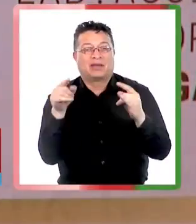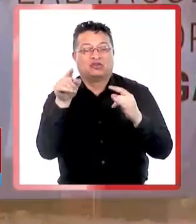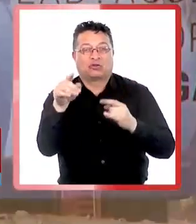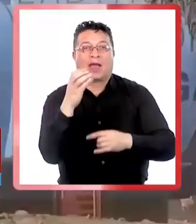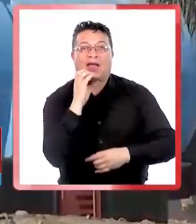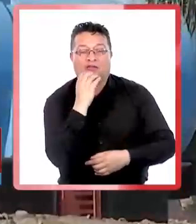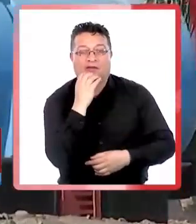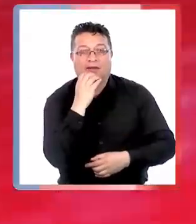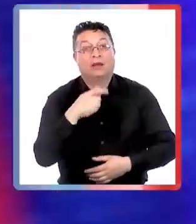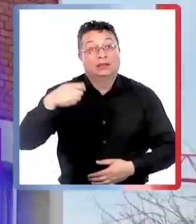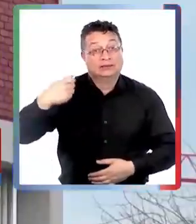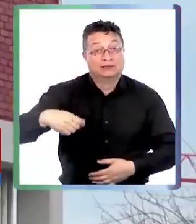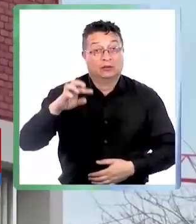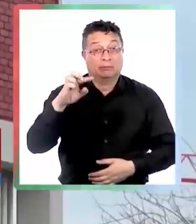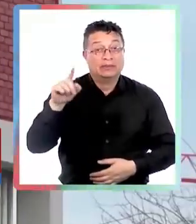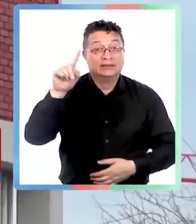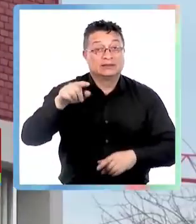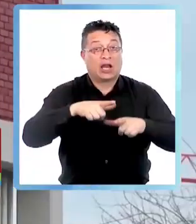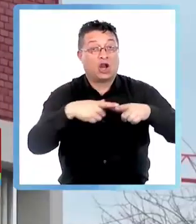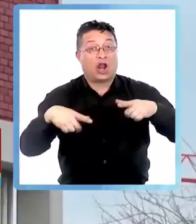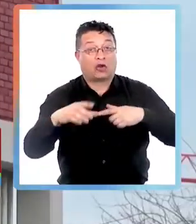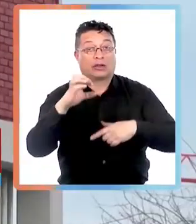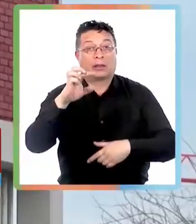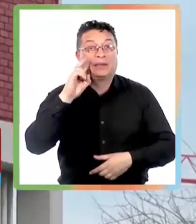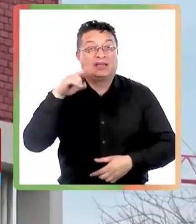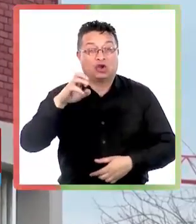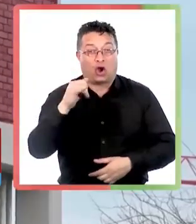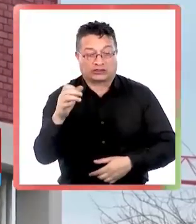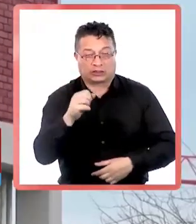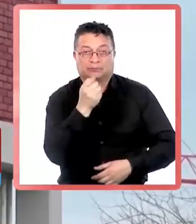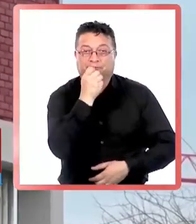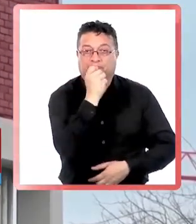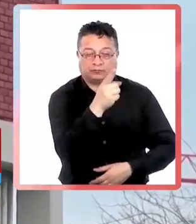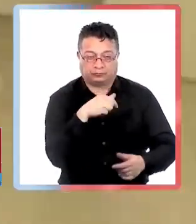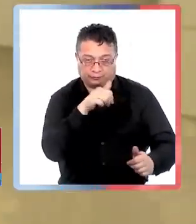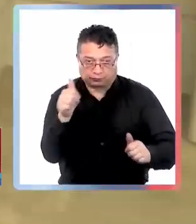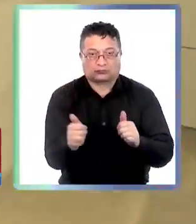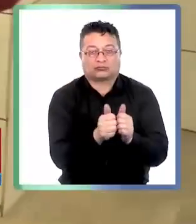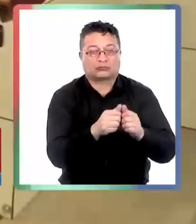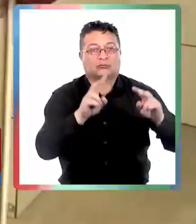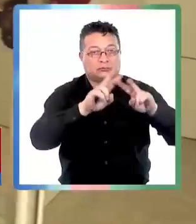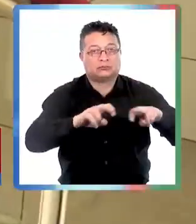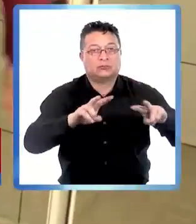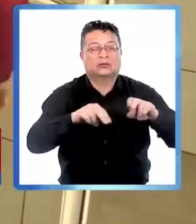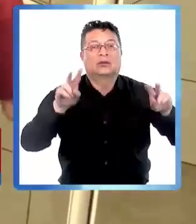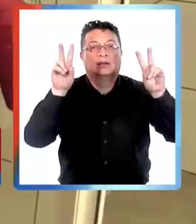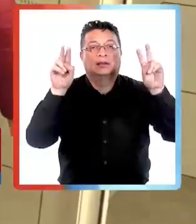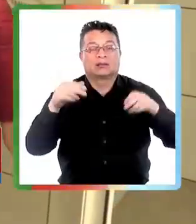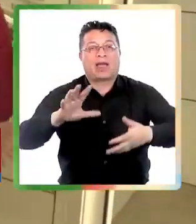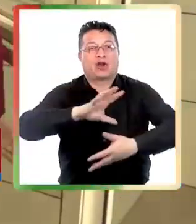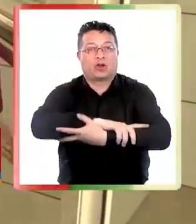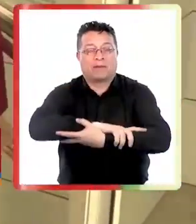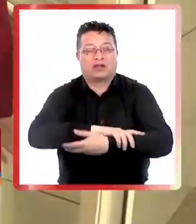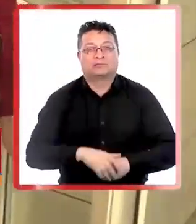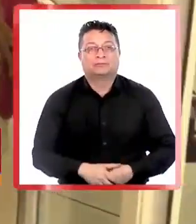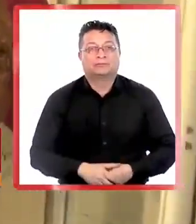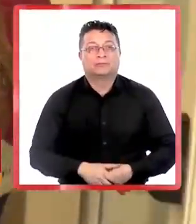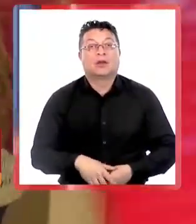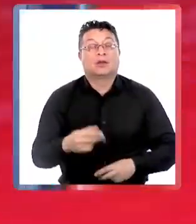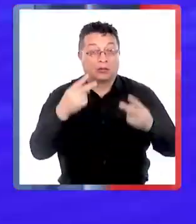los campamentos de Antofagasta. El senador socialista por los Lagos, Fidel Espinosa, presentó una querella para hacerse parte en la investigación del llamado